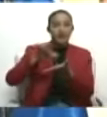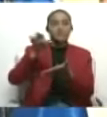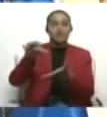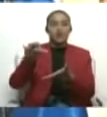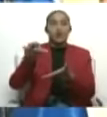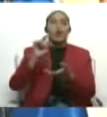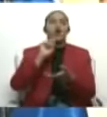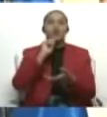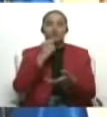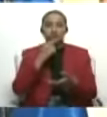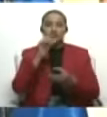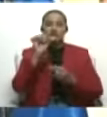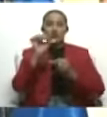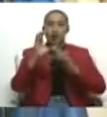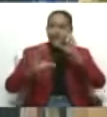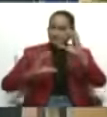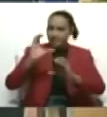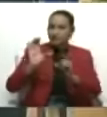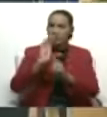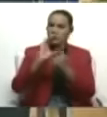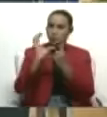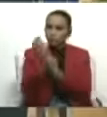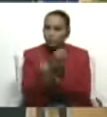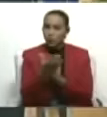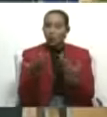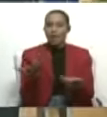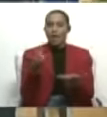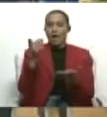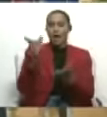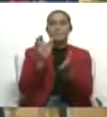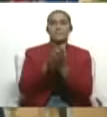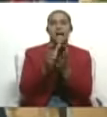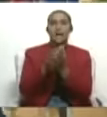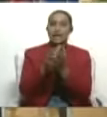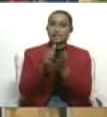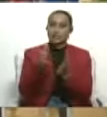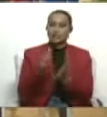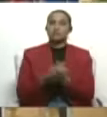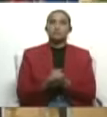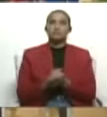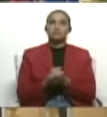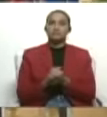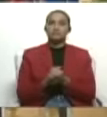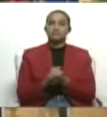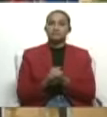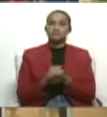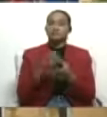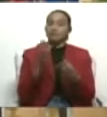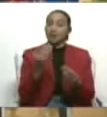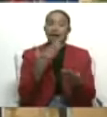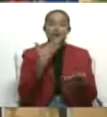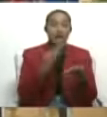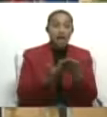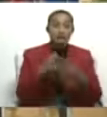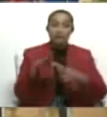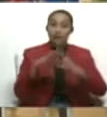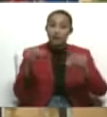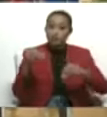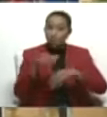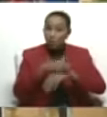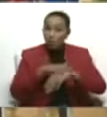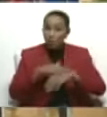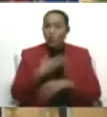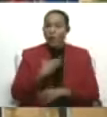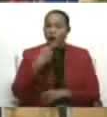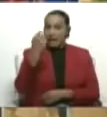Caracas. Nosotros, con yo y ministro de Asuntos Exteriores, ministro de Cultura y alcaldesa